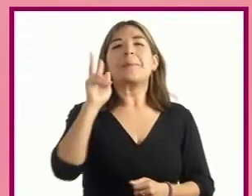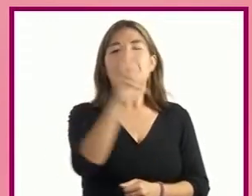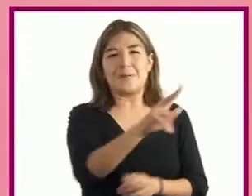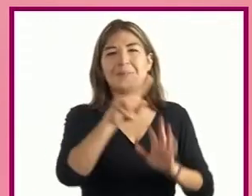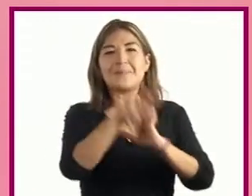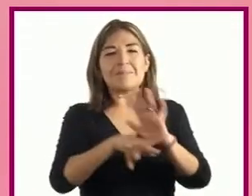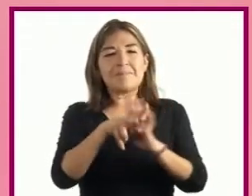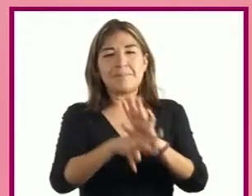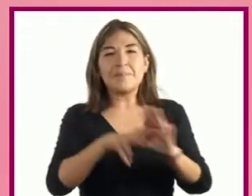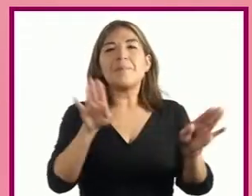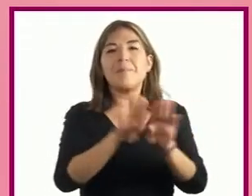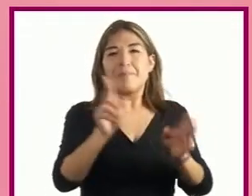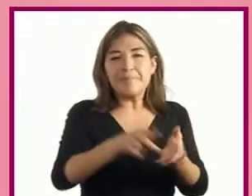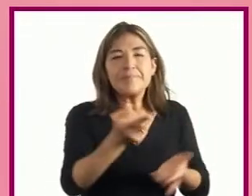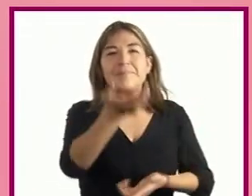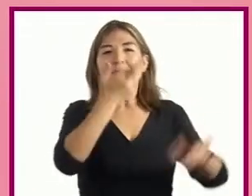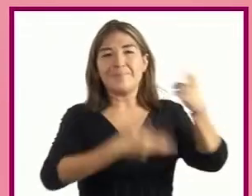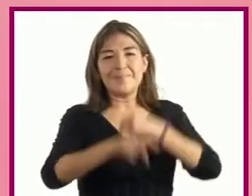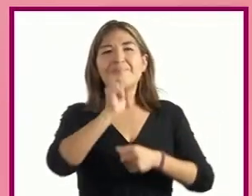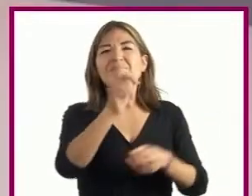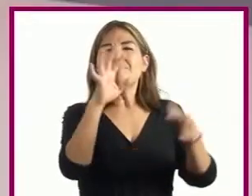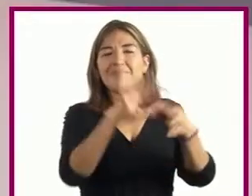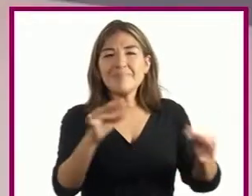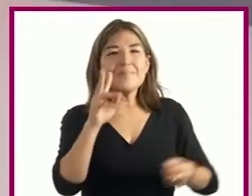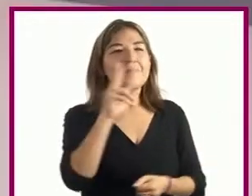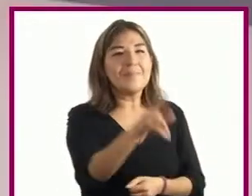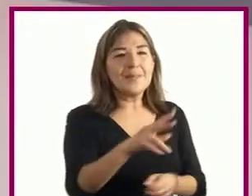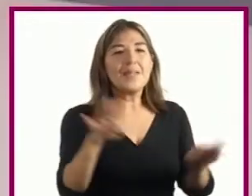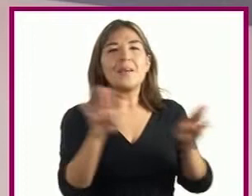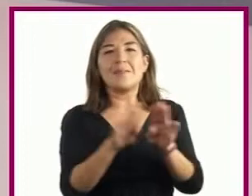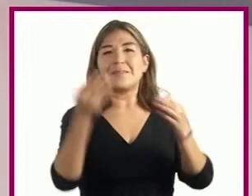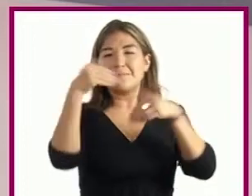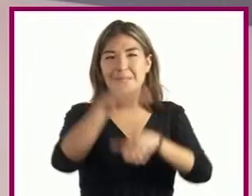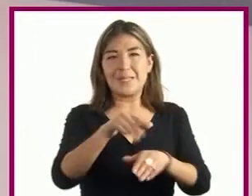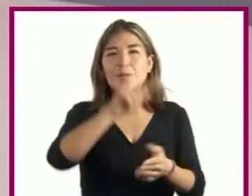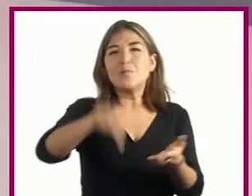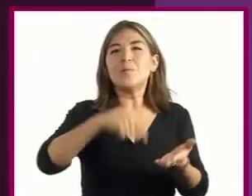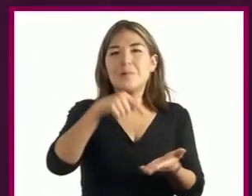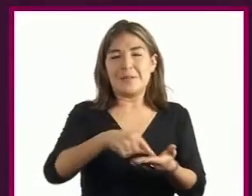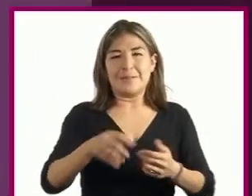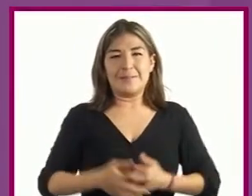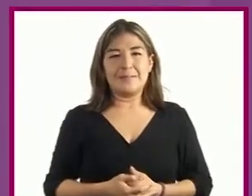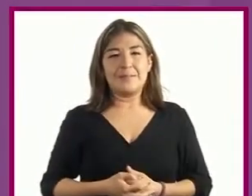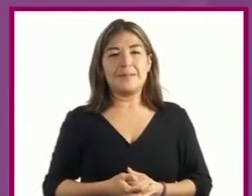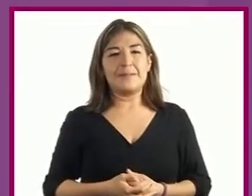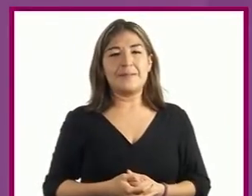siguiente video y recuperemos lo que se dice y observa acerca de los espacios.